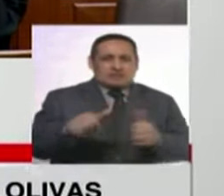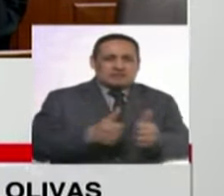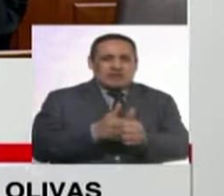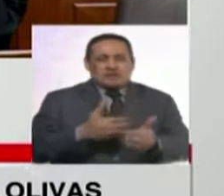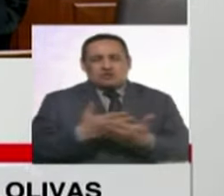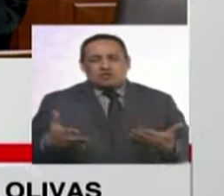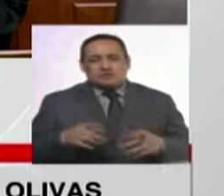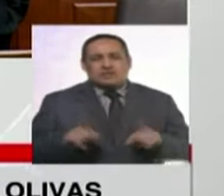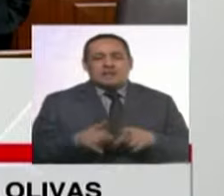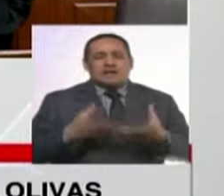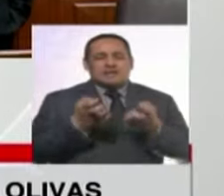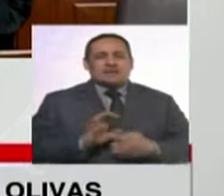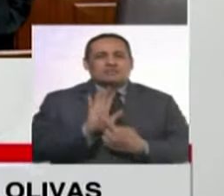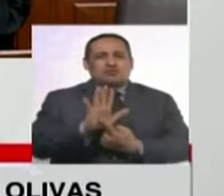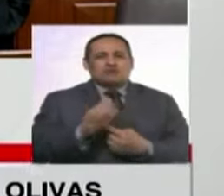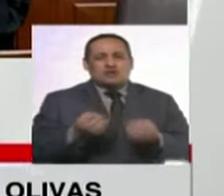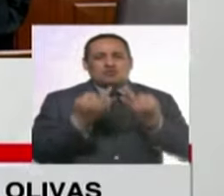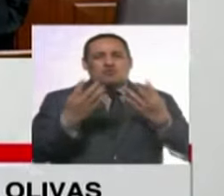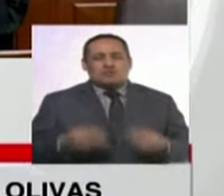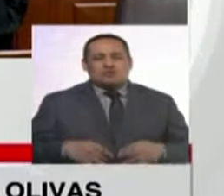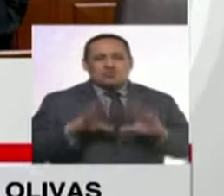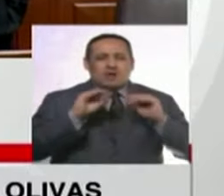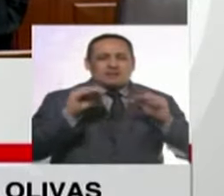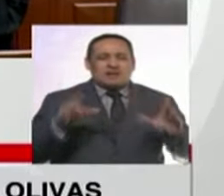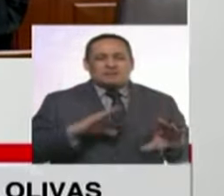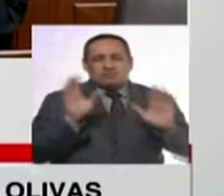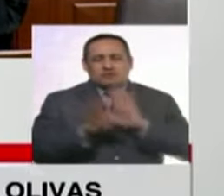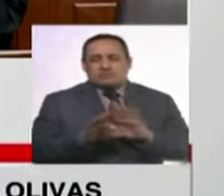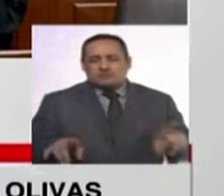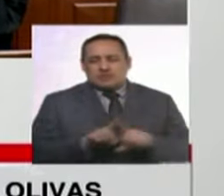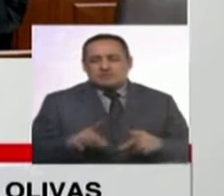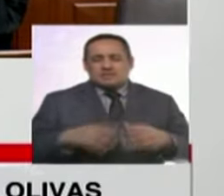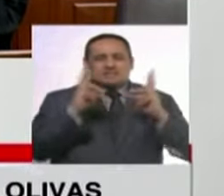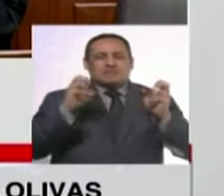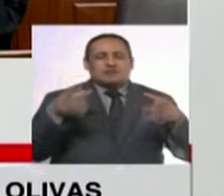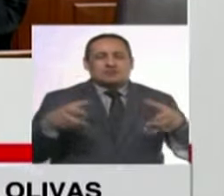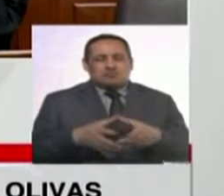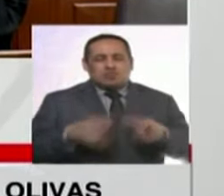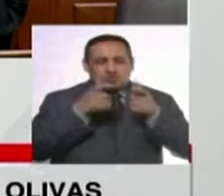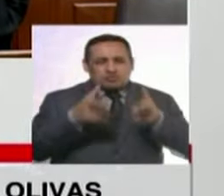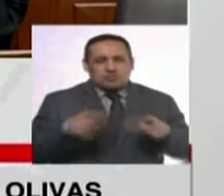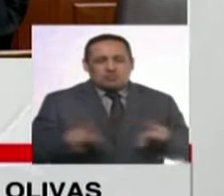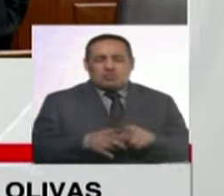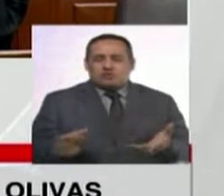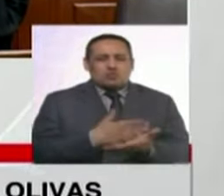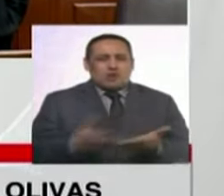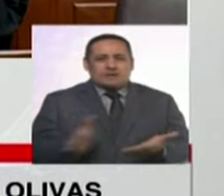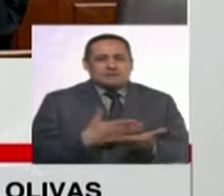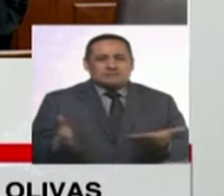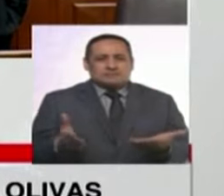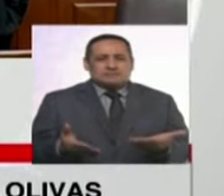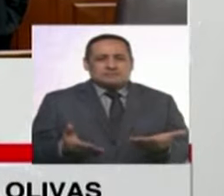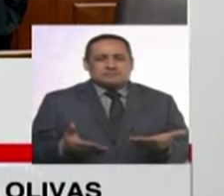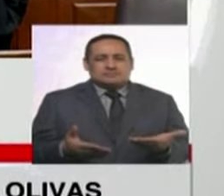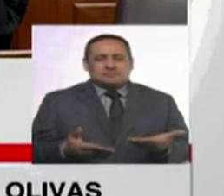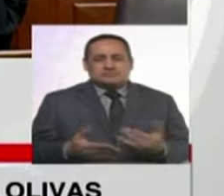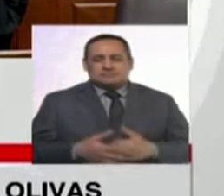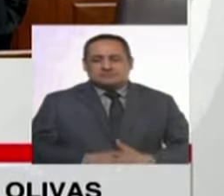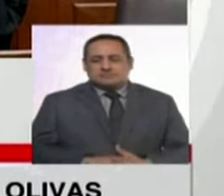para tratar de demostrar números o hablar de institucionalidad o seguridad Cuando No la hay